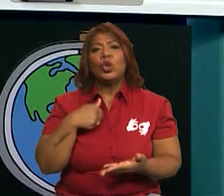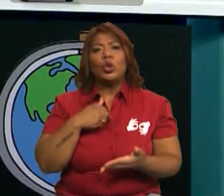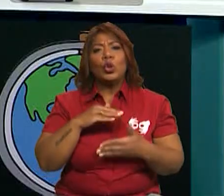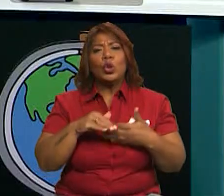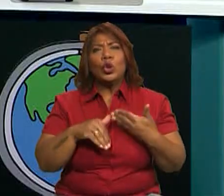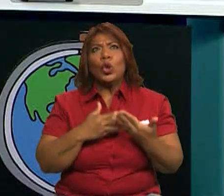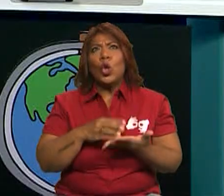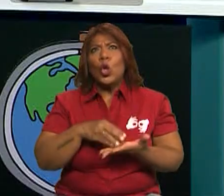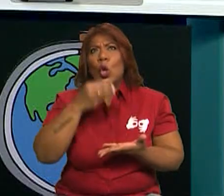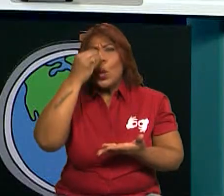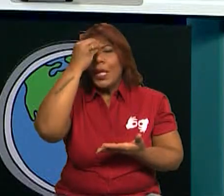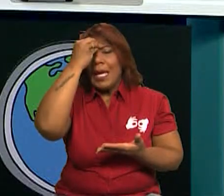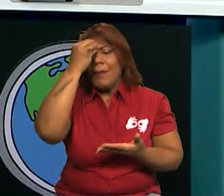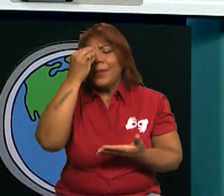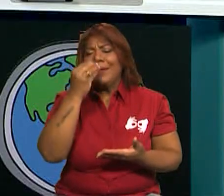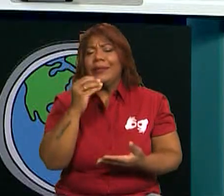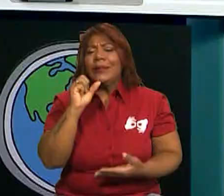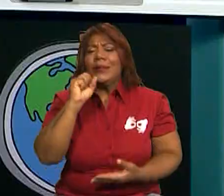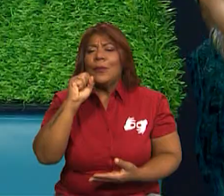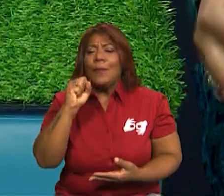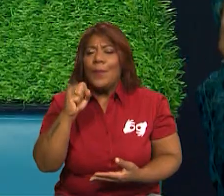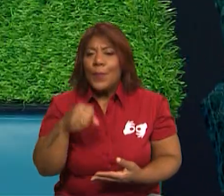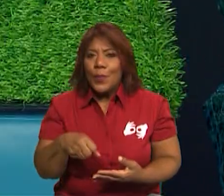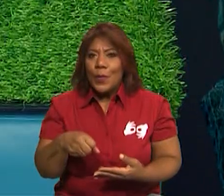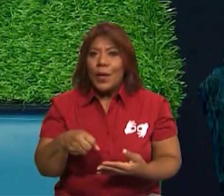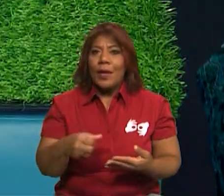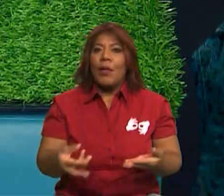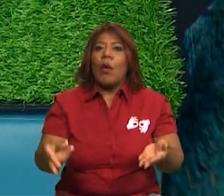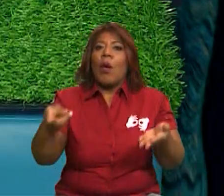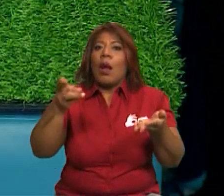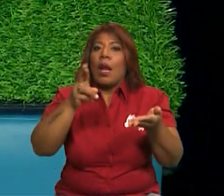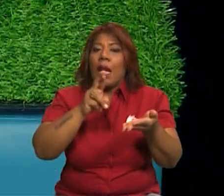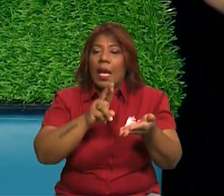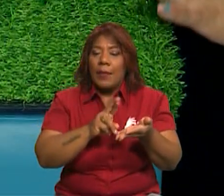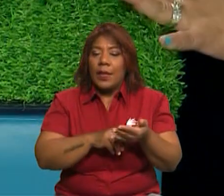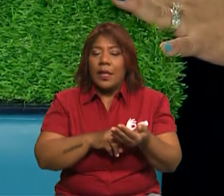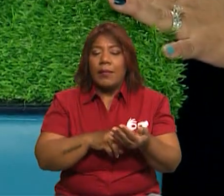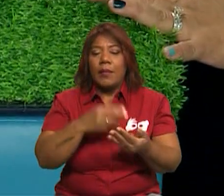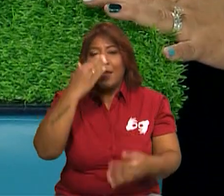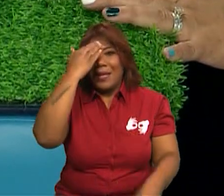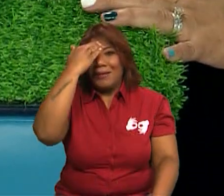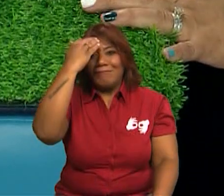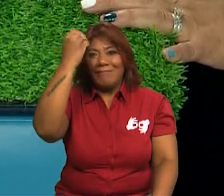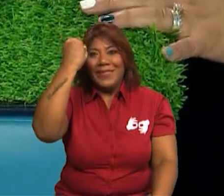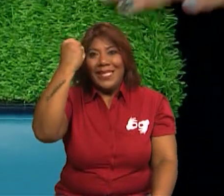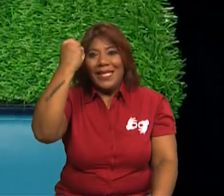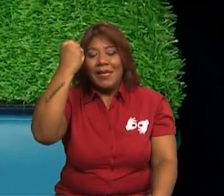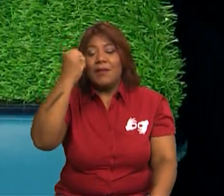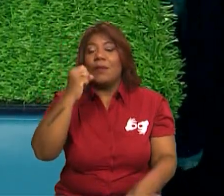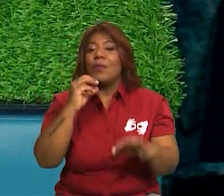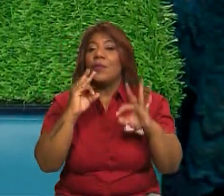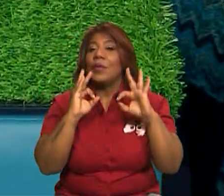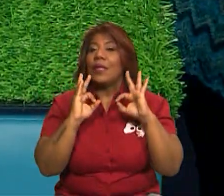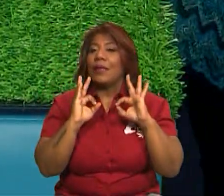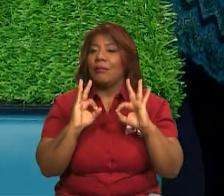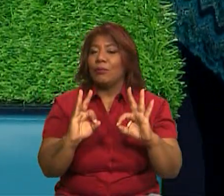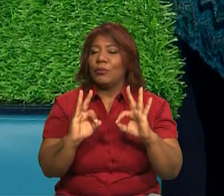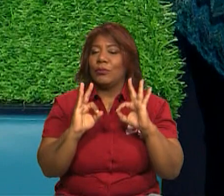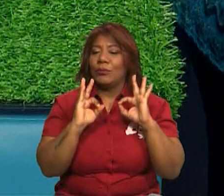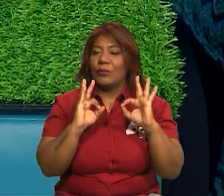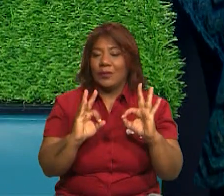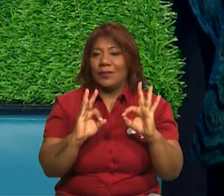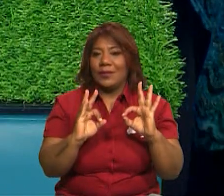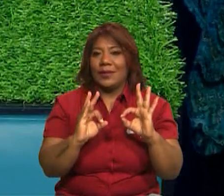a reforzar y la aplicación en diversos contextos. Recuerden que todo lo que nosotros aprendemos en la vida lo podemos llevar a